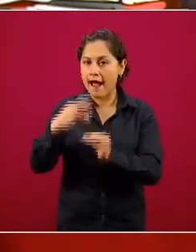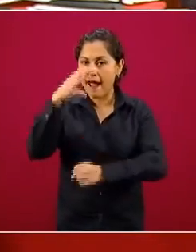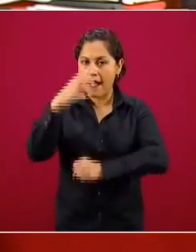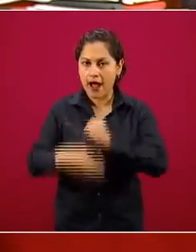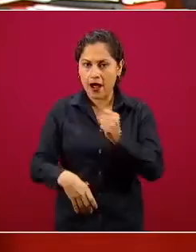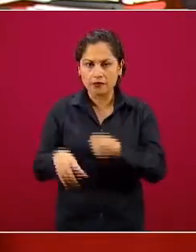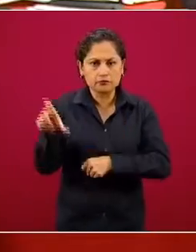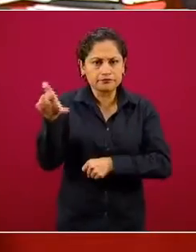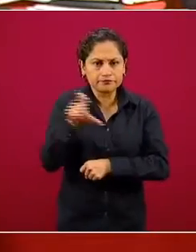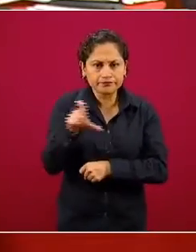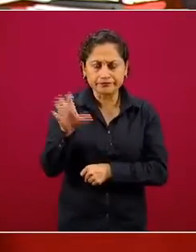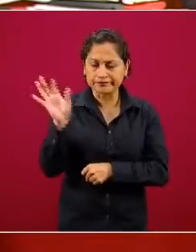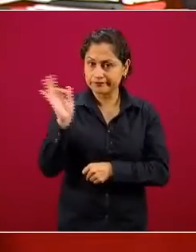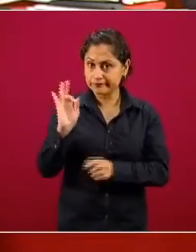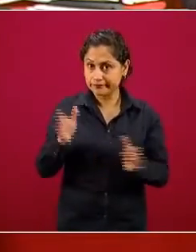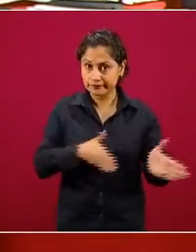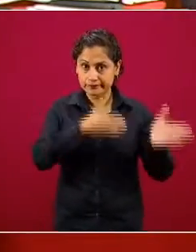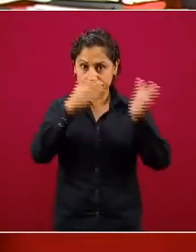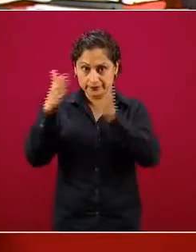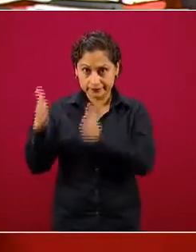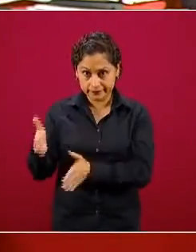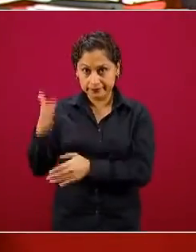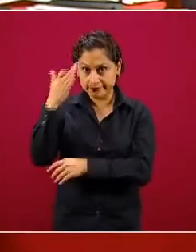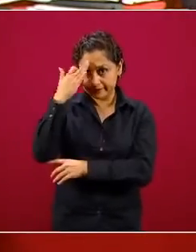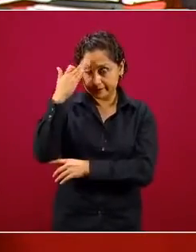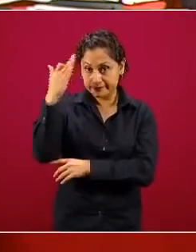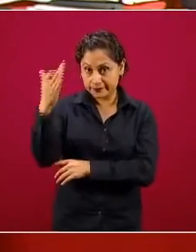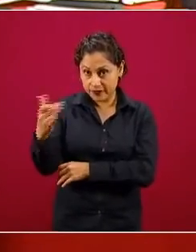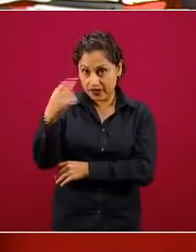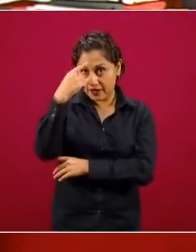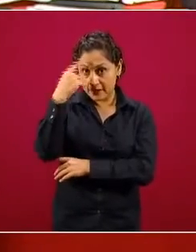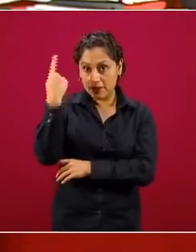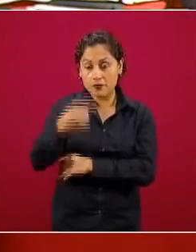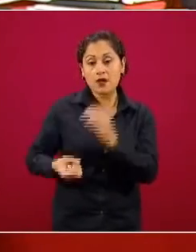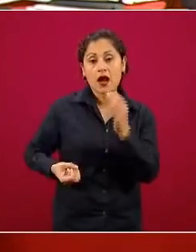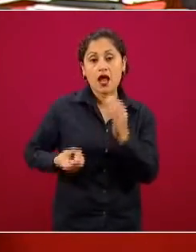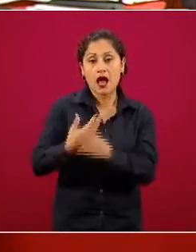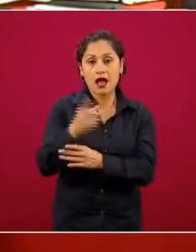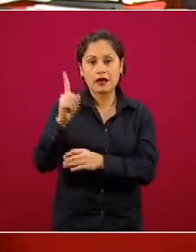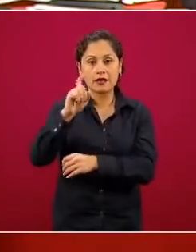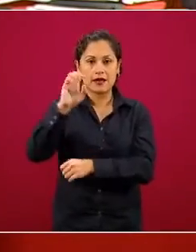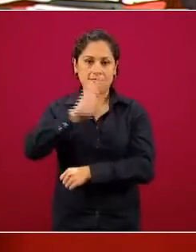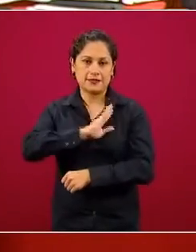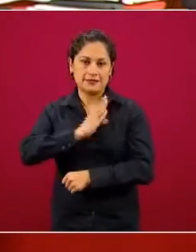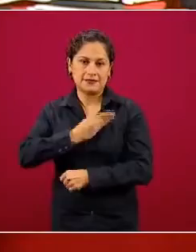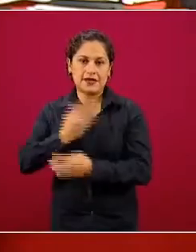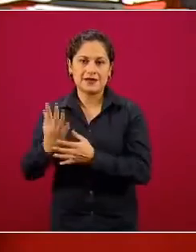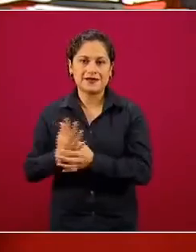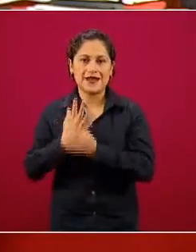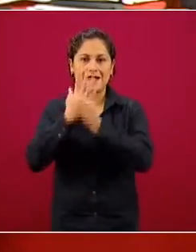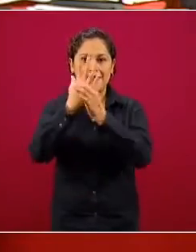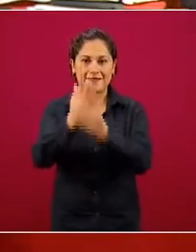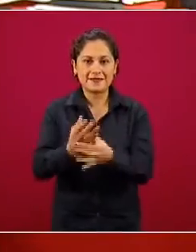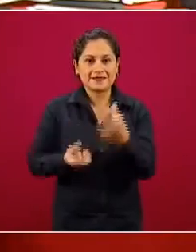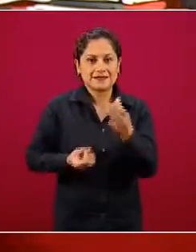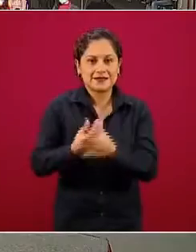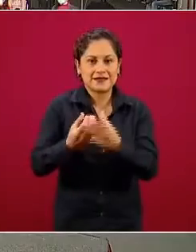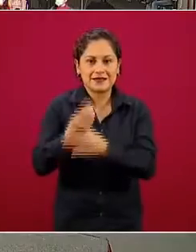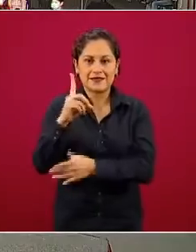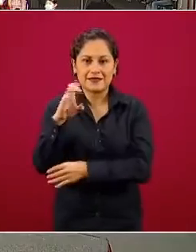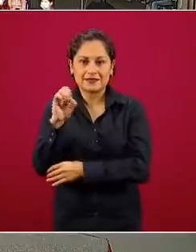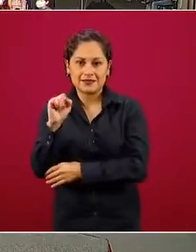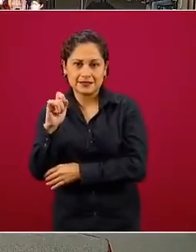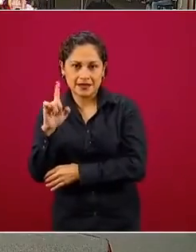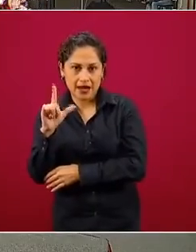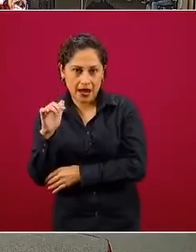se pueda recorrer este tipo de fechas para la desescalada, como dicen en España, o la apertura o el regreso a la normalidad, como hicimos en México? Gracias. Muchas